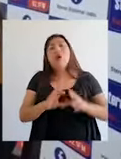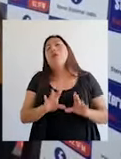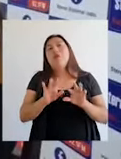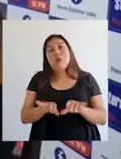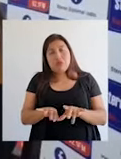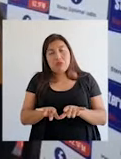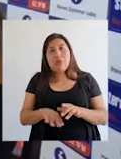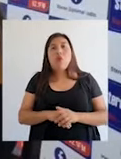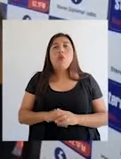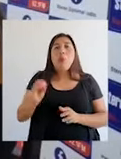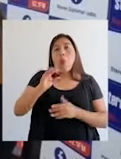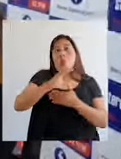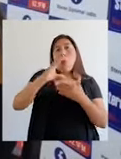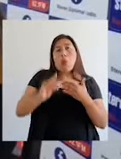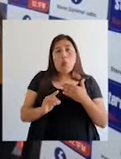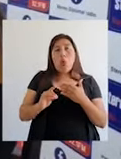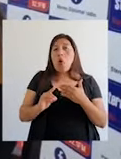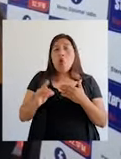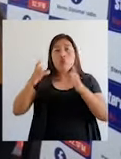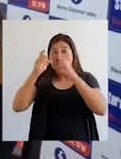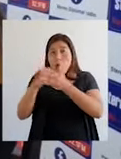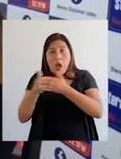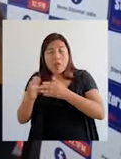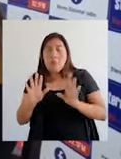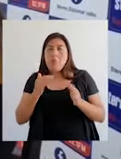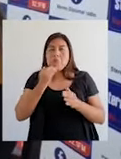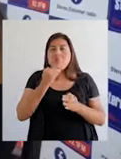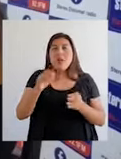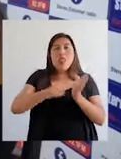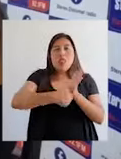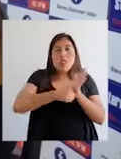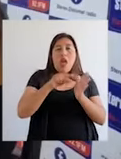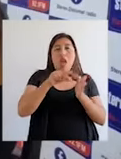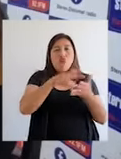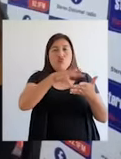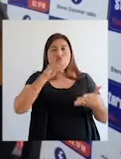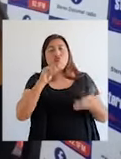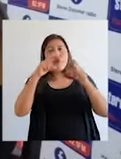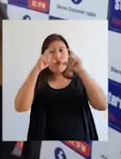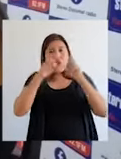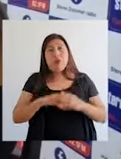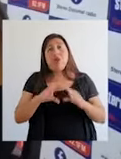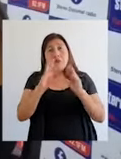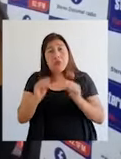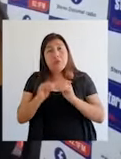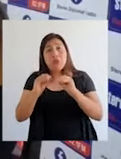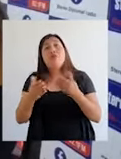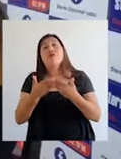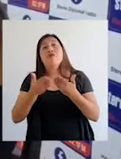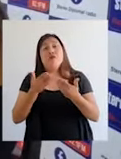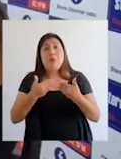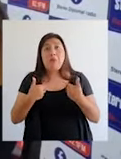información de la fotografía del registro del RENIEC y la inserta Y la agrega en el carnet. Sí. Ah, mire, que con todas esas